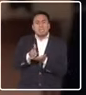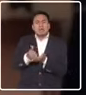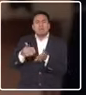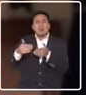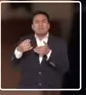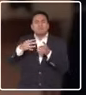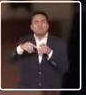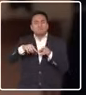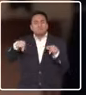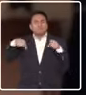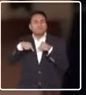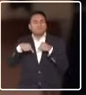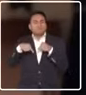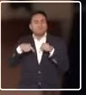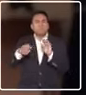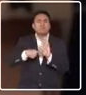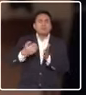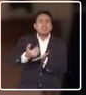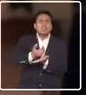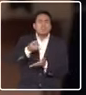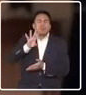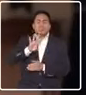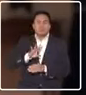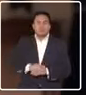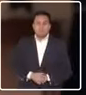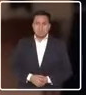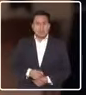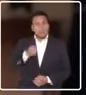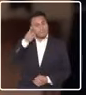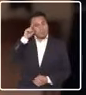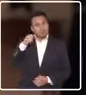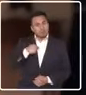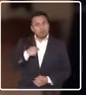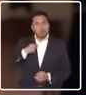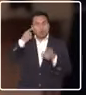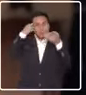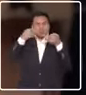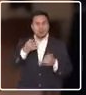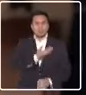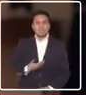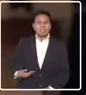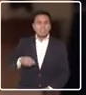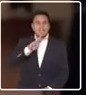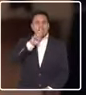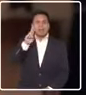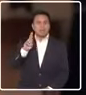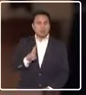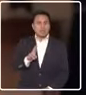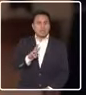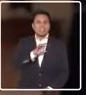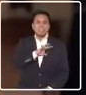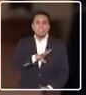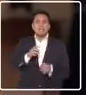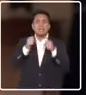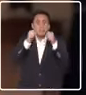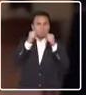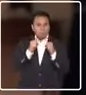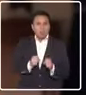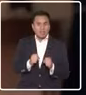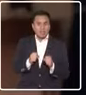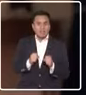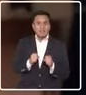limitarse a recoger impuestos pero mi convicción como presidente de la república es que chile